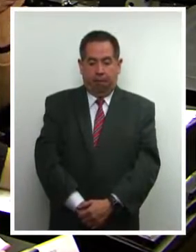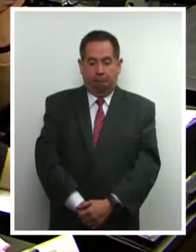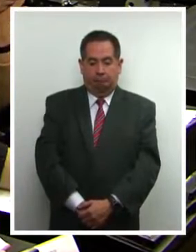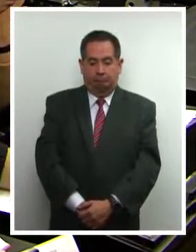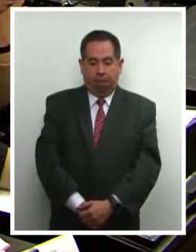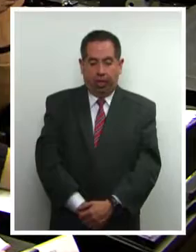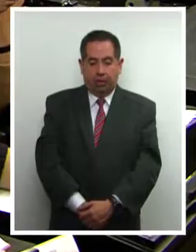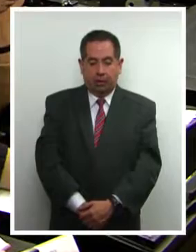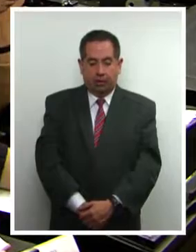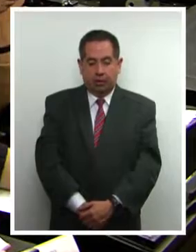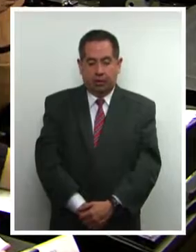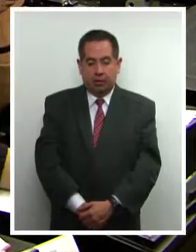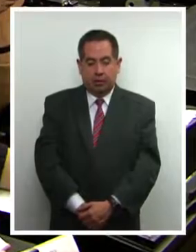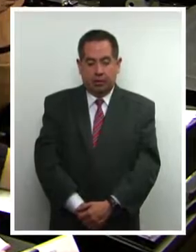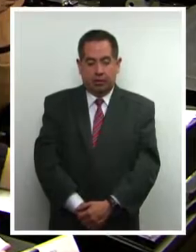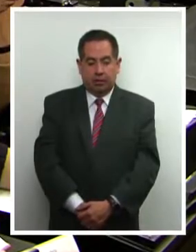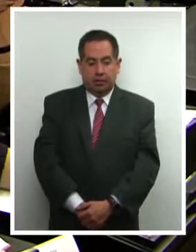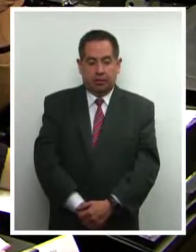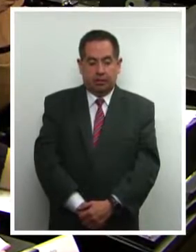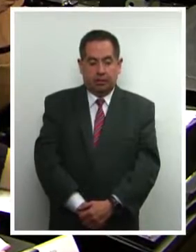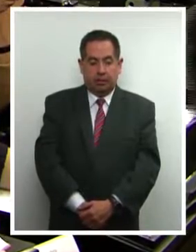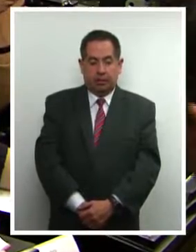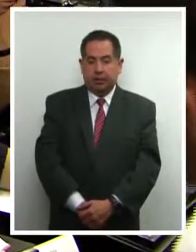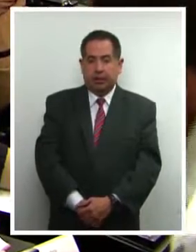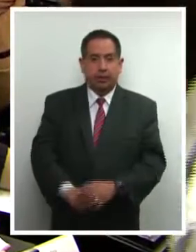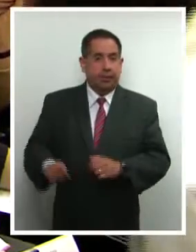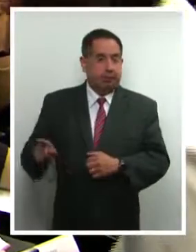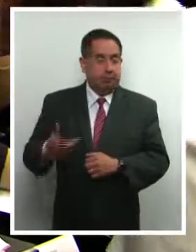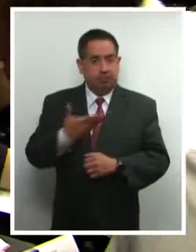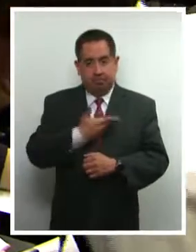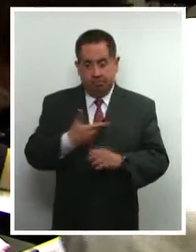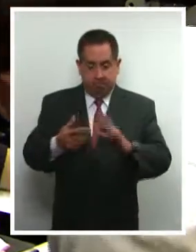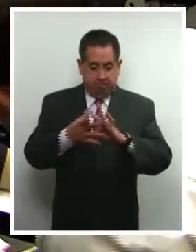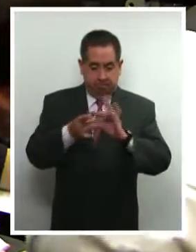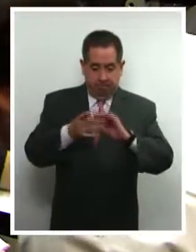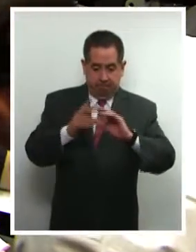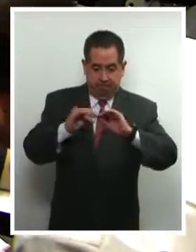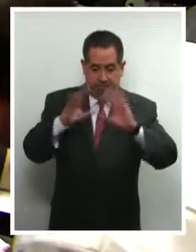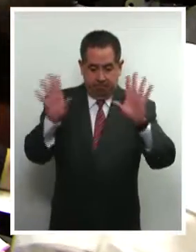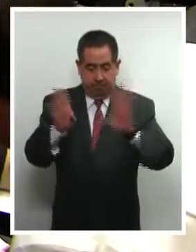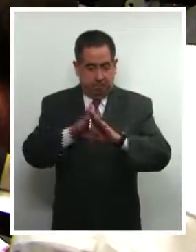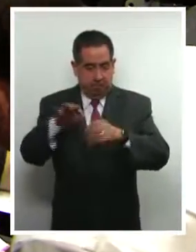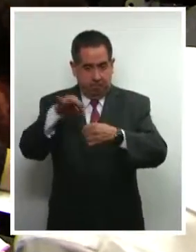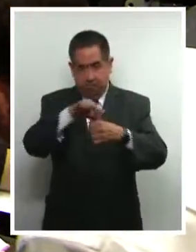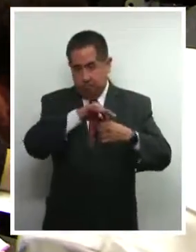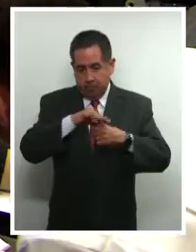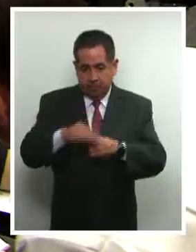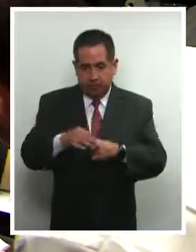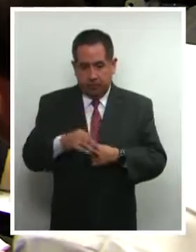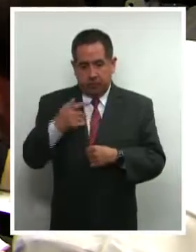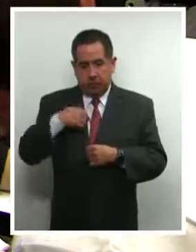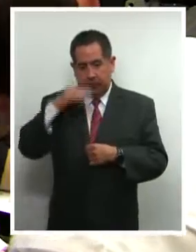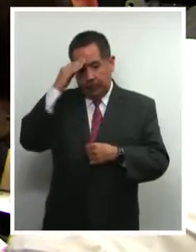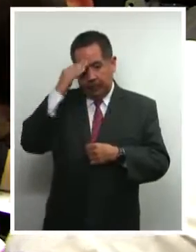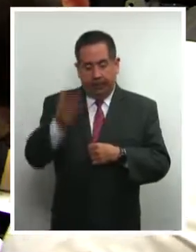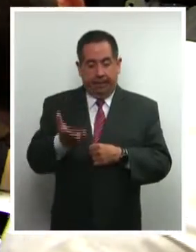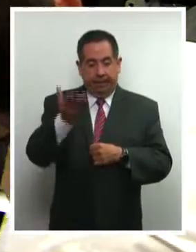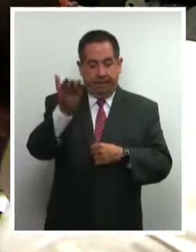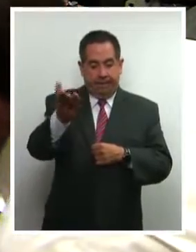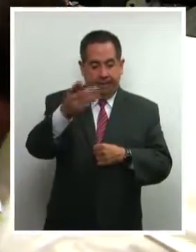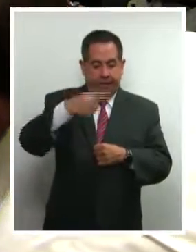Después de esta aclaración del proceso de votación, se somete a consideración